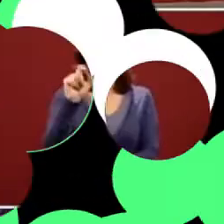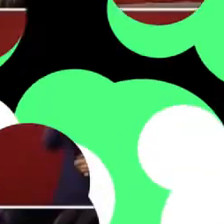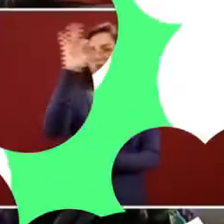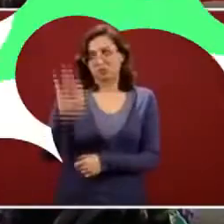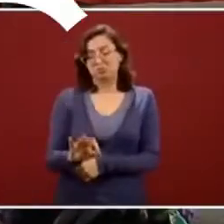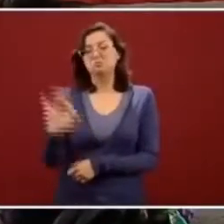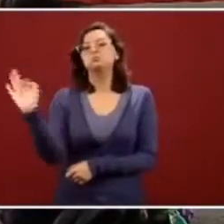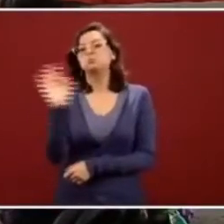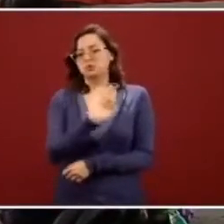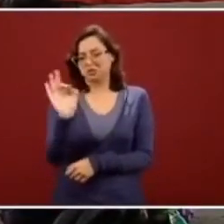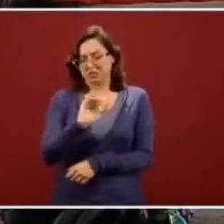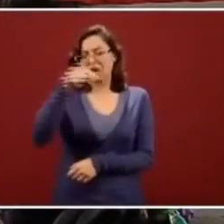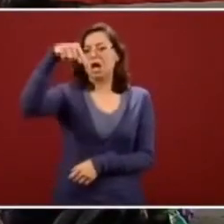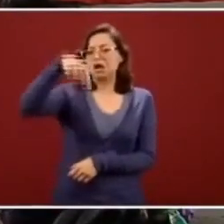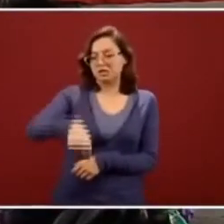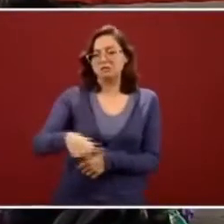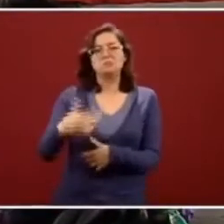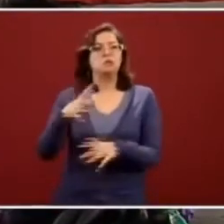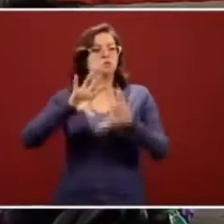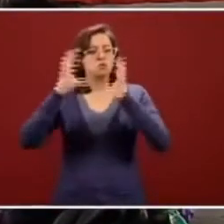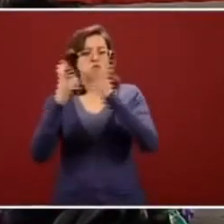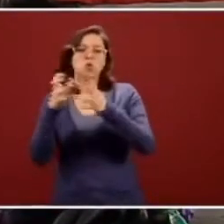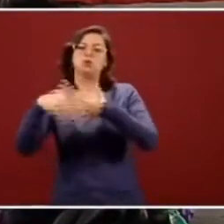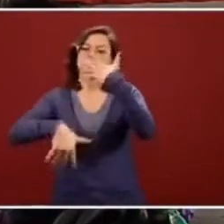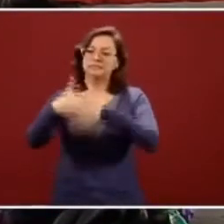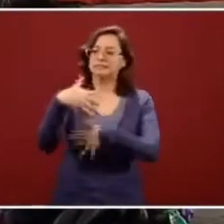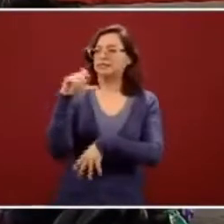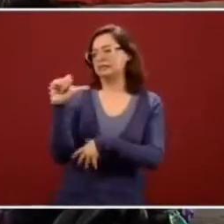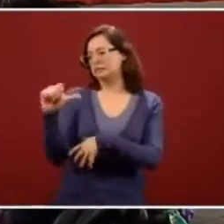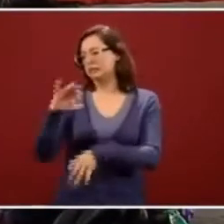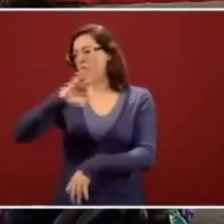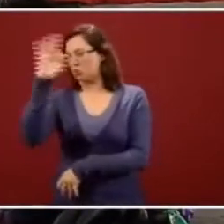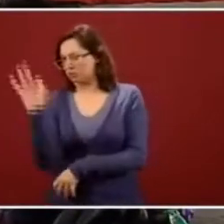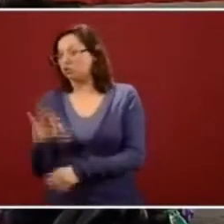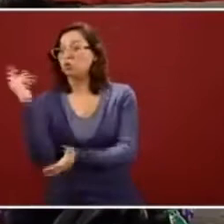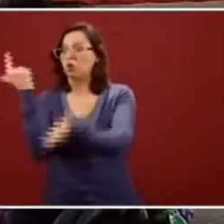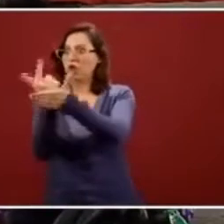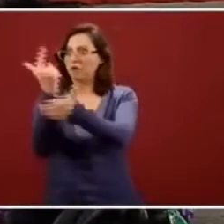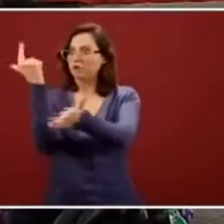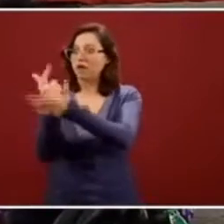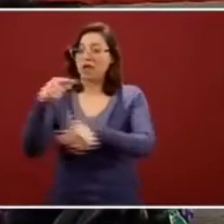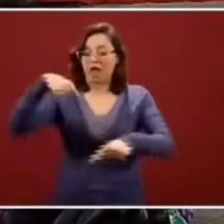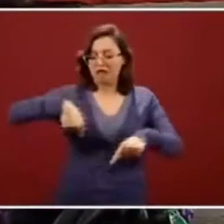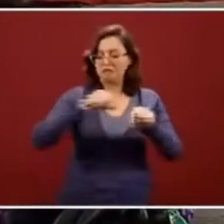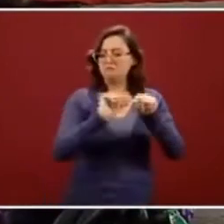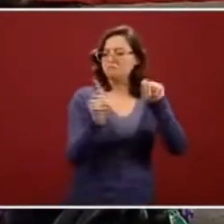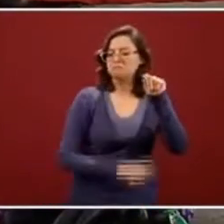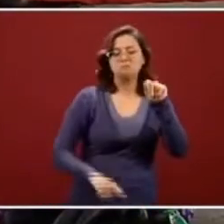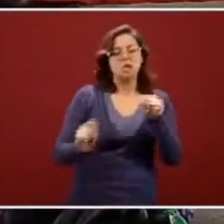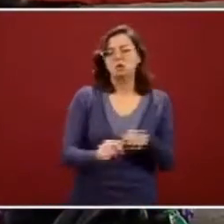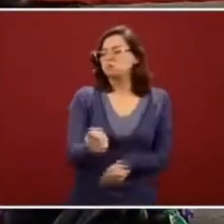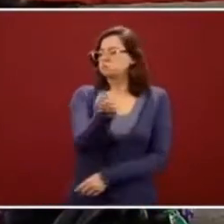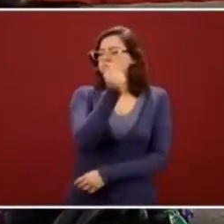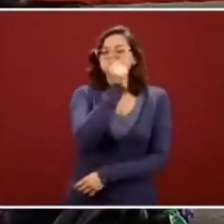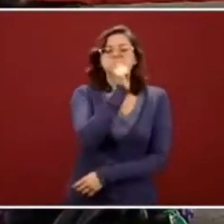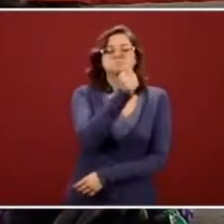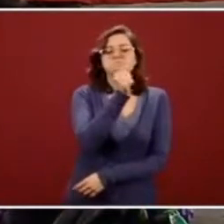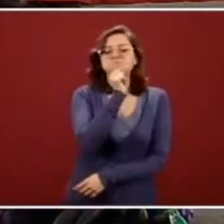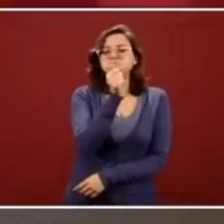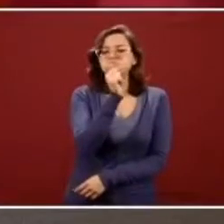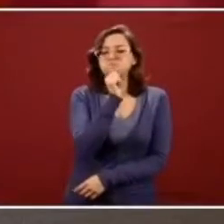global ha estado alrededor de 15-16% aproximadamente. En México todavía tenemos ese indicador en